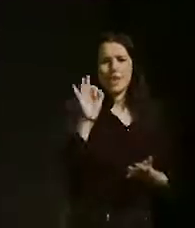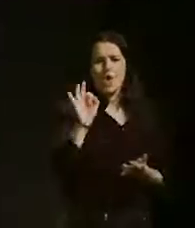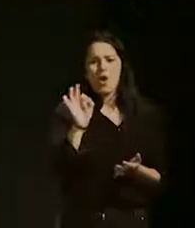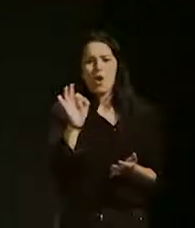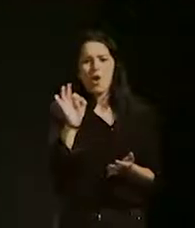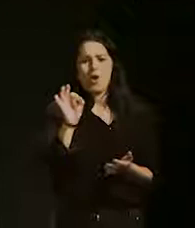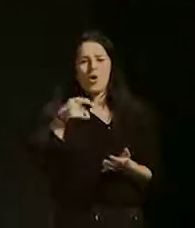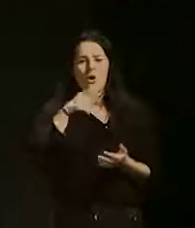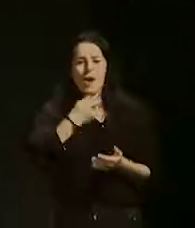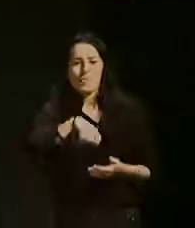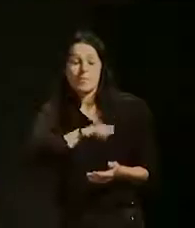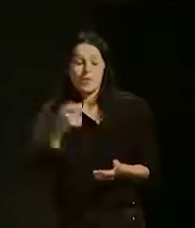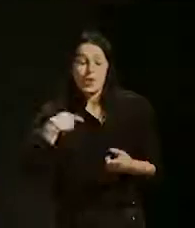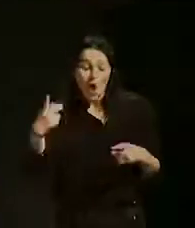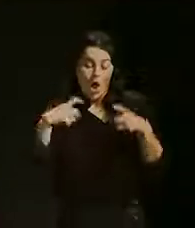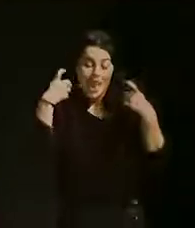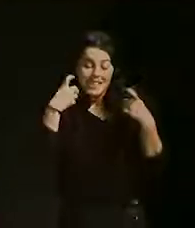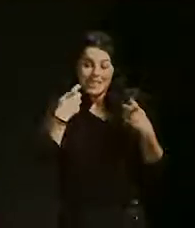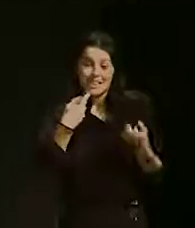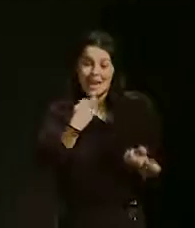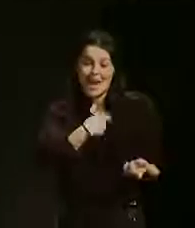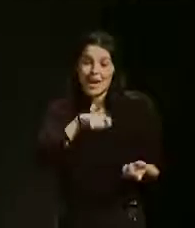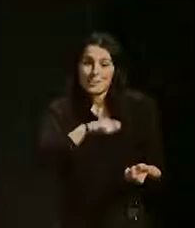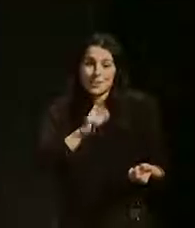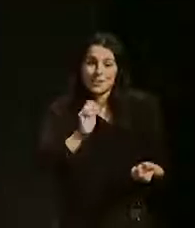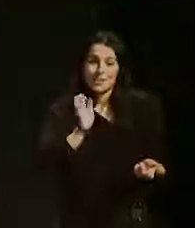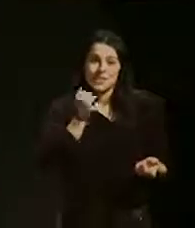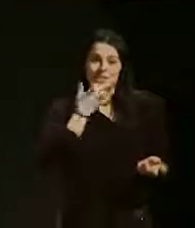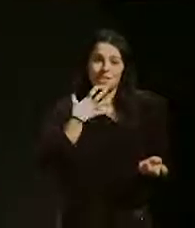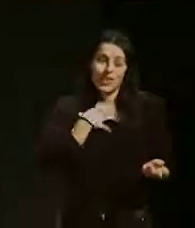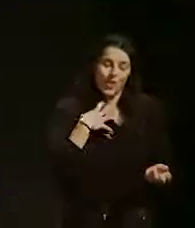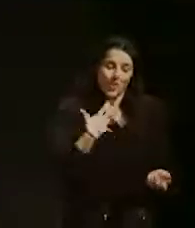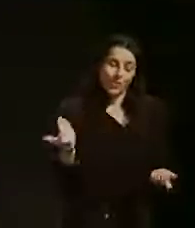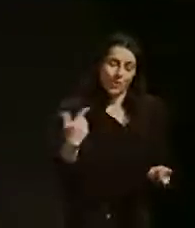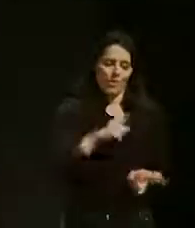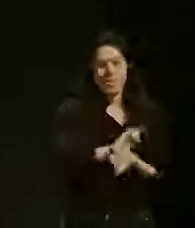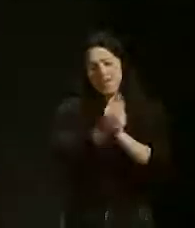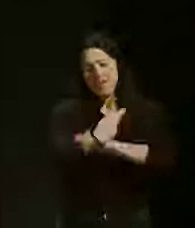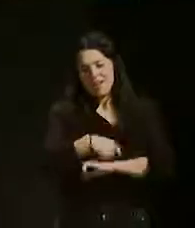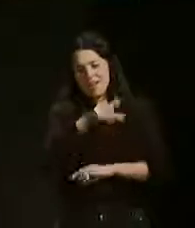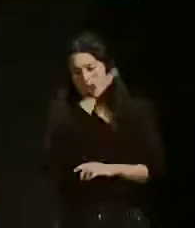Itañol. Va a hablar en itañol. Y voy a intentar en español y si no, riesco nada. Ok.